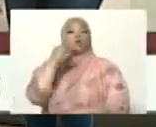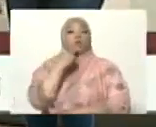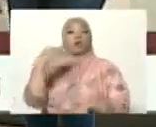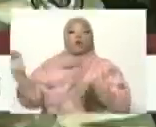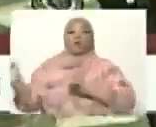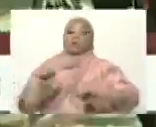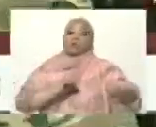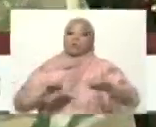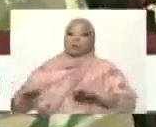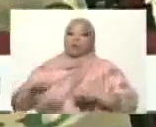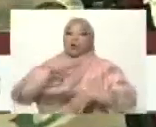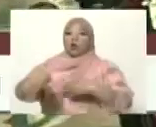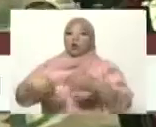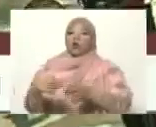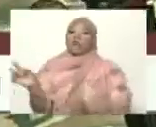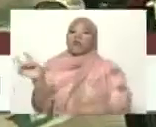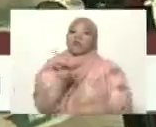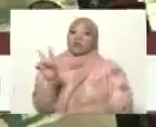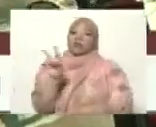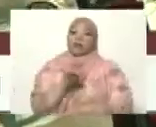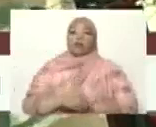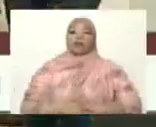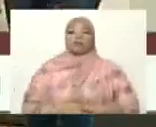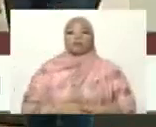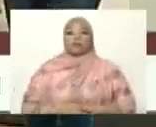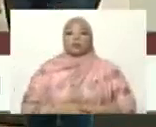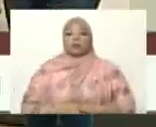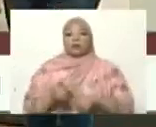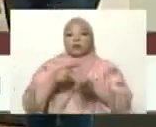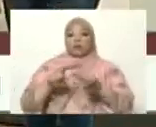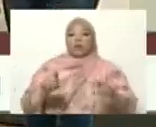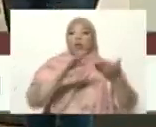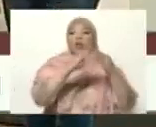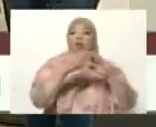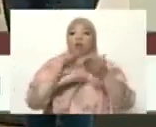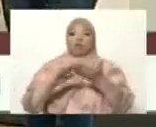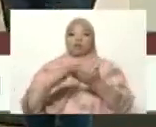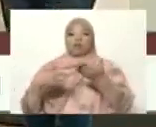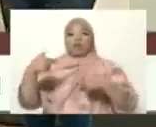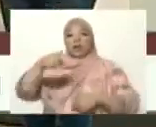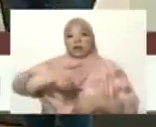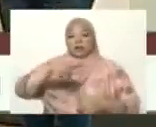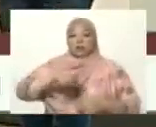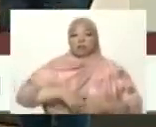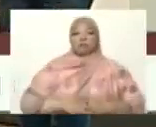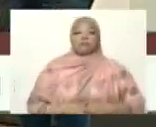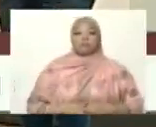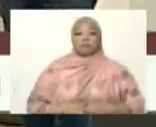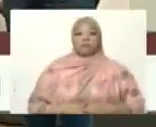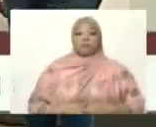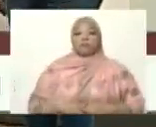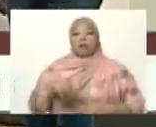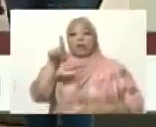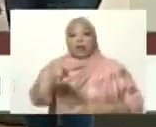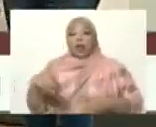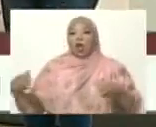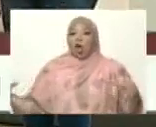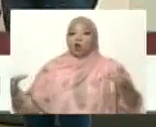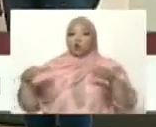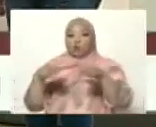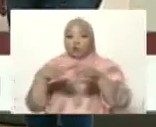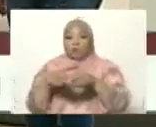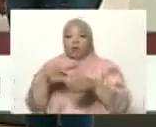movimiento Somos Venezuela, está también la comunidad organizada de acá, la Alexis Vive, la Fuerza Patriótica de